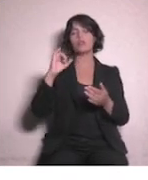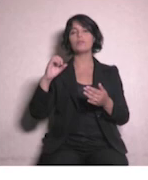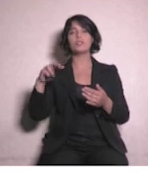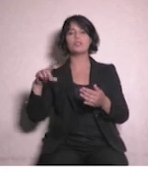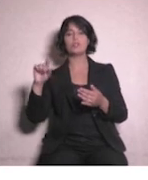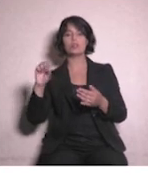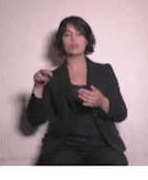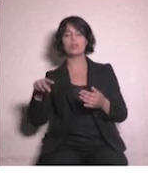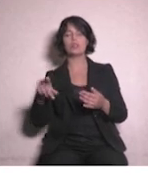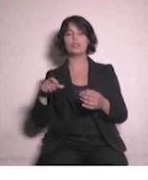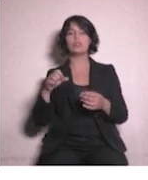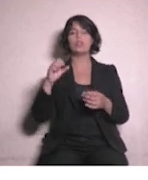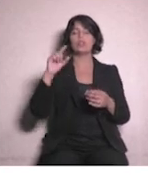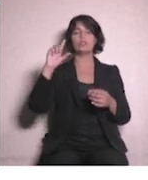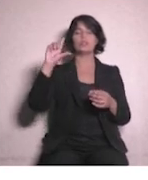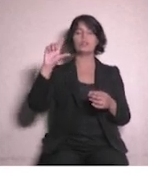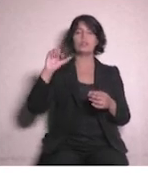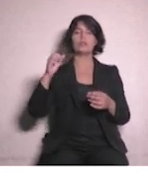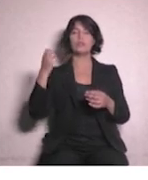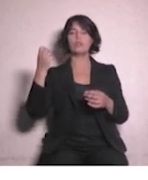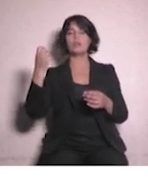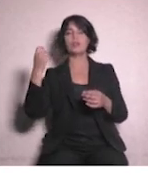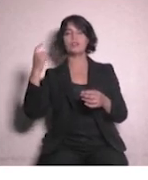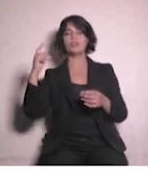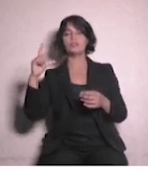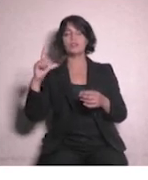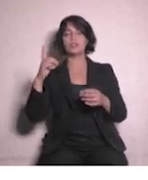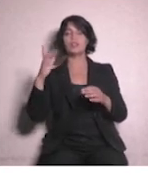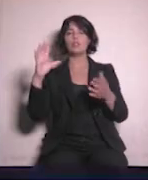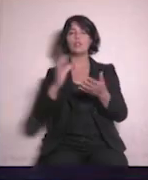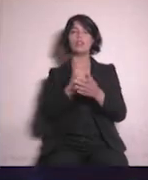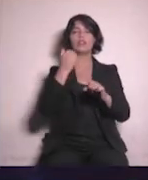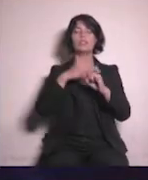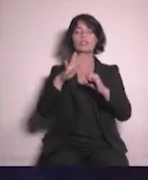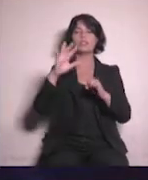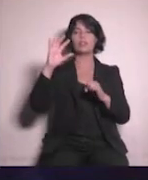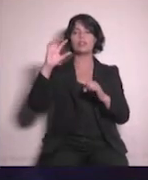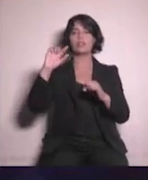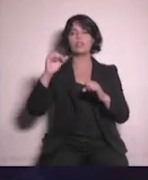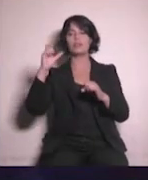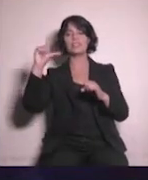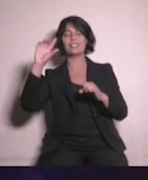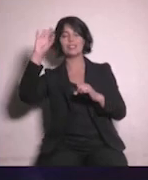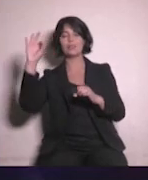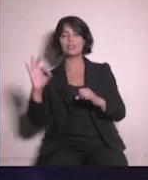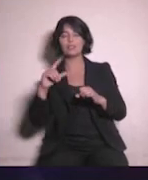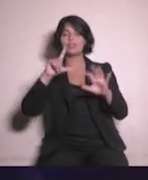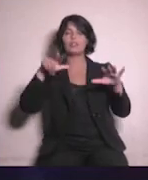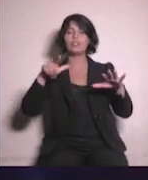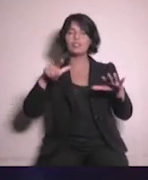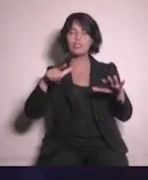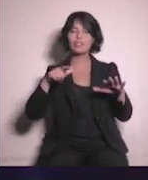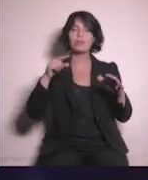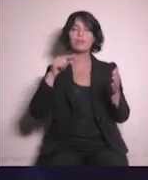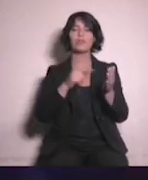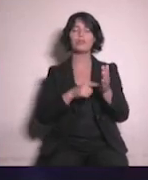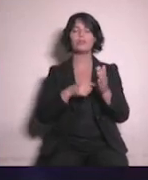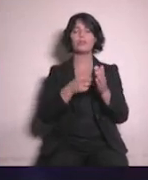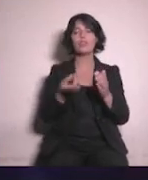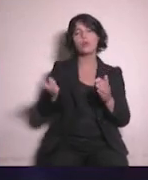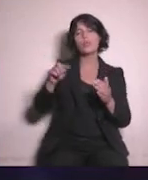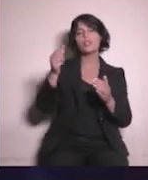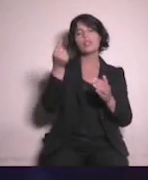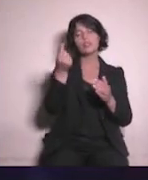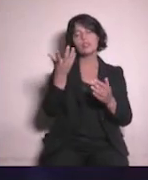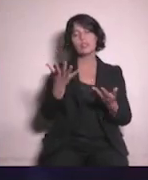ese 0,47, esos fondos lograron el 15,5% de los 17 puntos de retorno que teníamos en ese fondo.